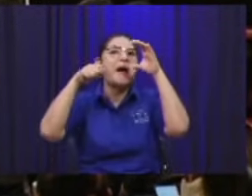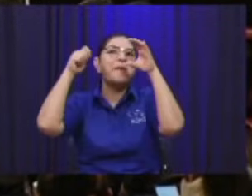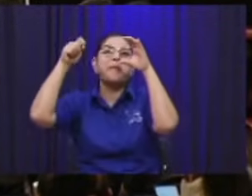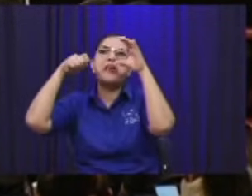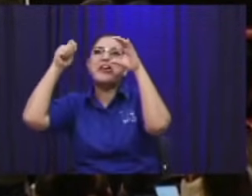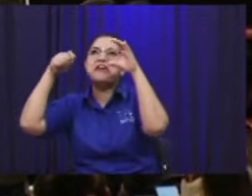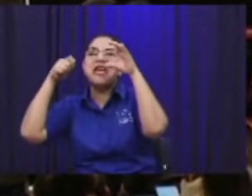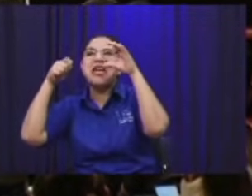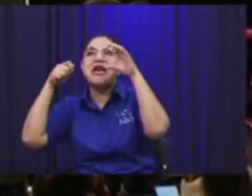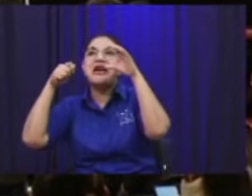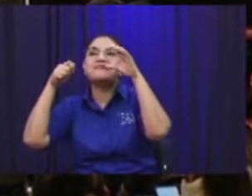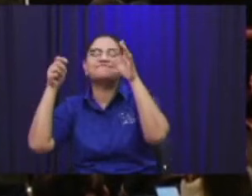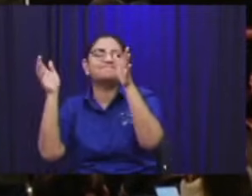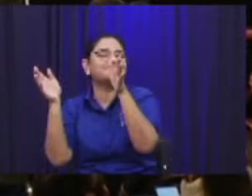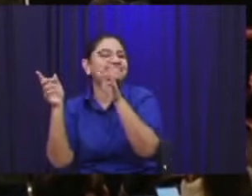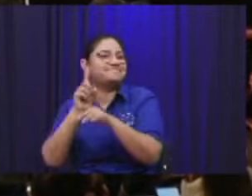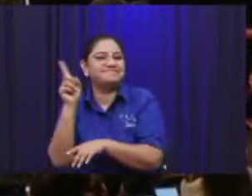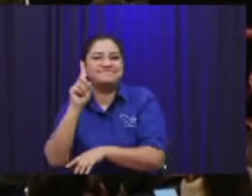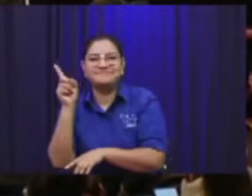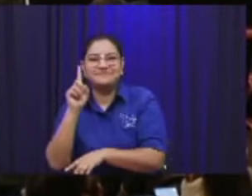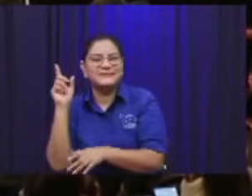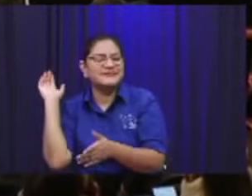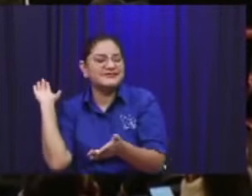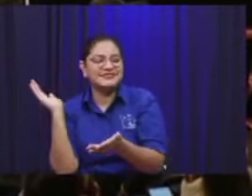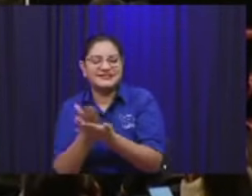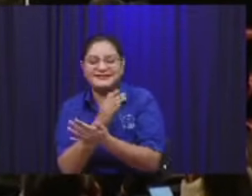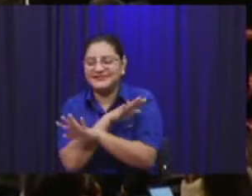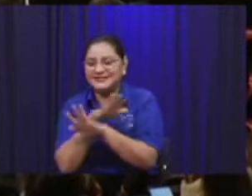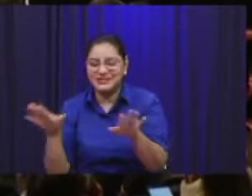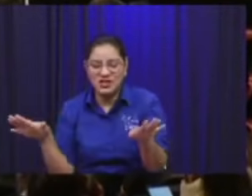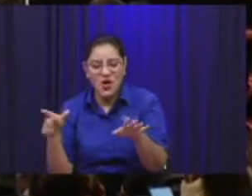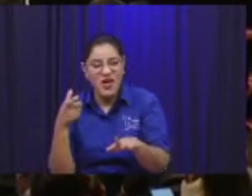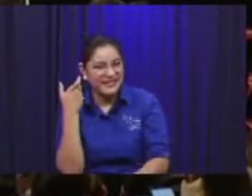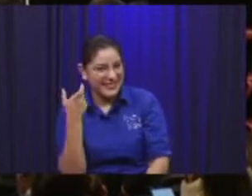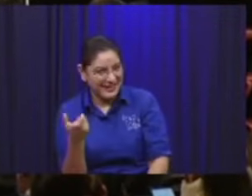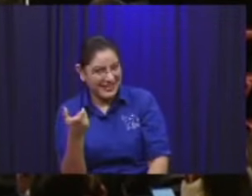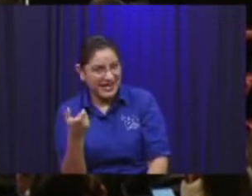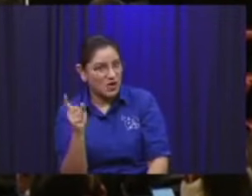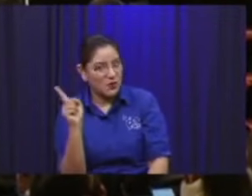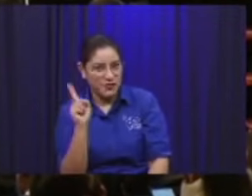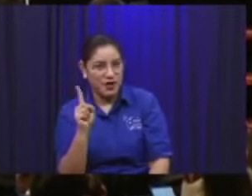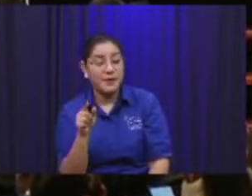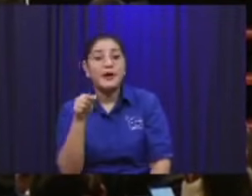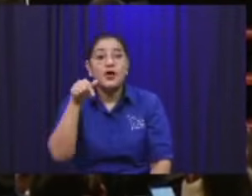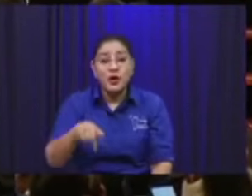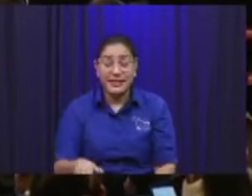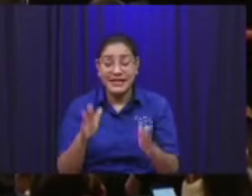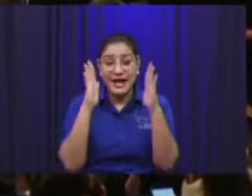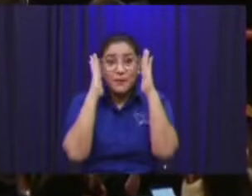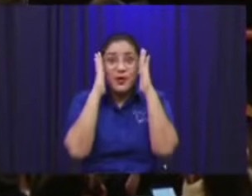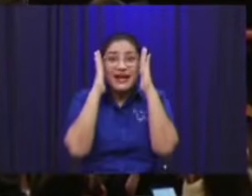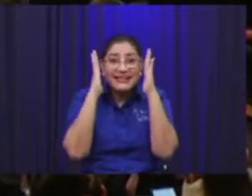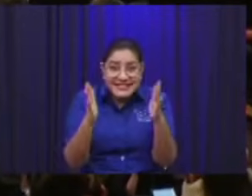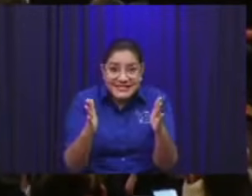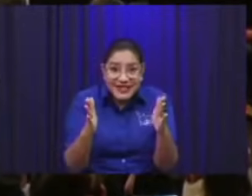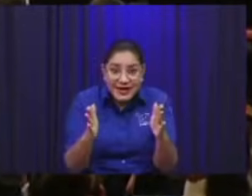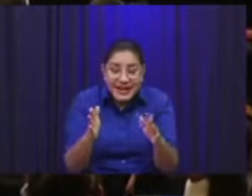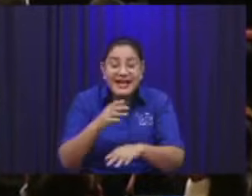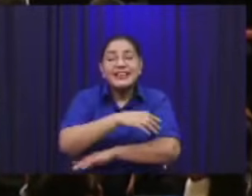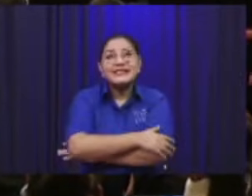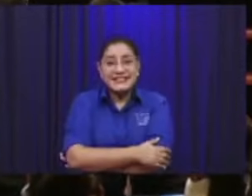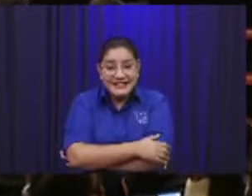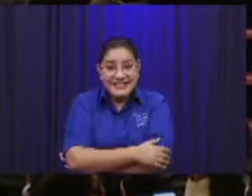le eché a perder su vídeo ahorita no estoy hablando de plata mejor siéntese y aprenda a y no sé por qué estoy diciendo